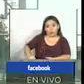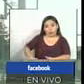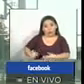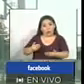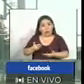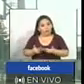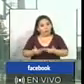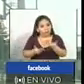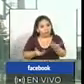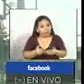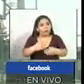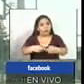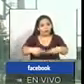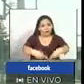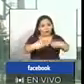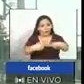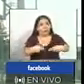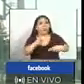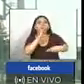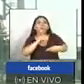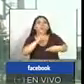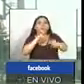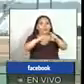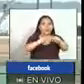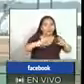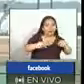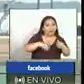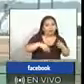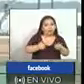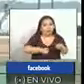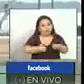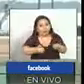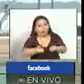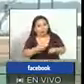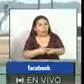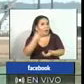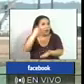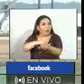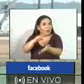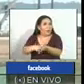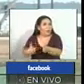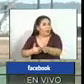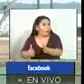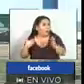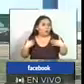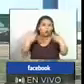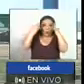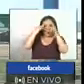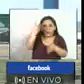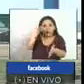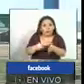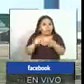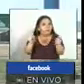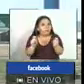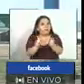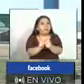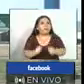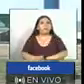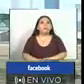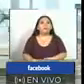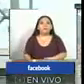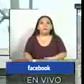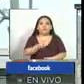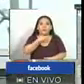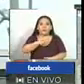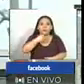fronteras de Honduras y Nicaragua. Por el momento no hay una fecha específica del inicio de las operaciones. Este